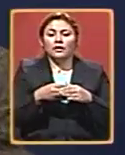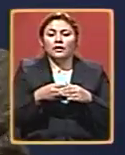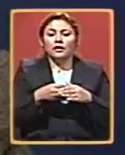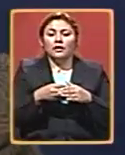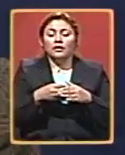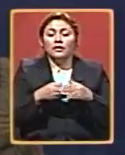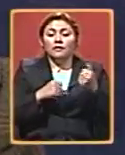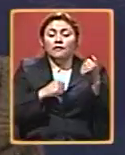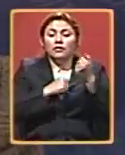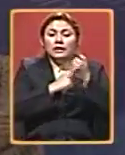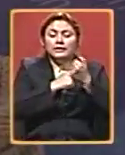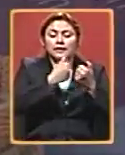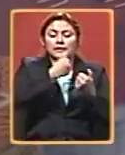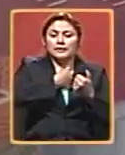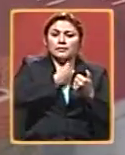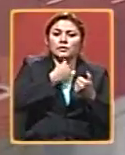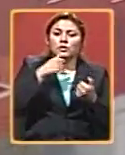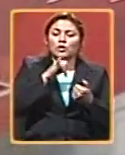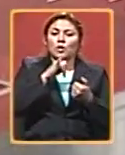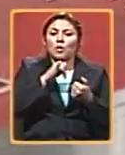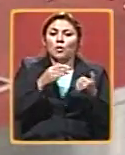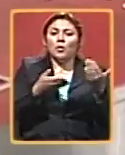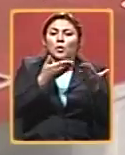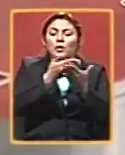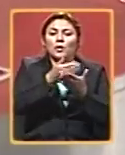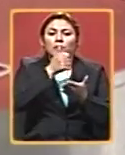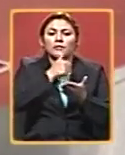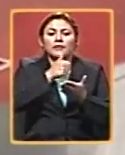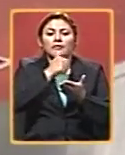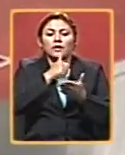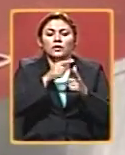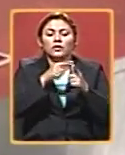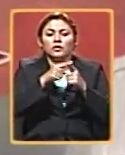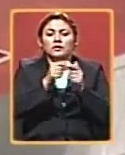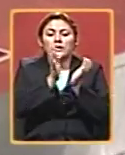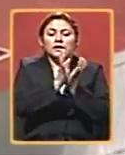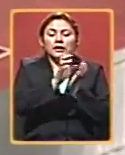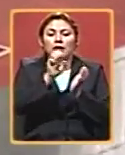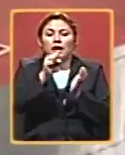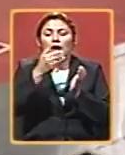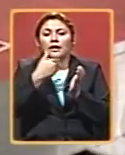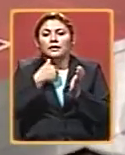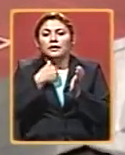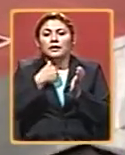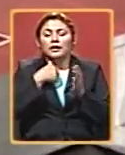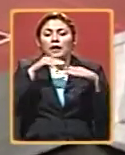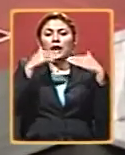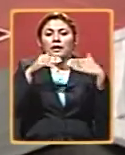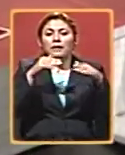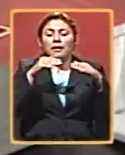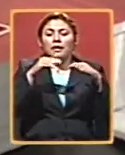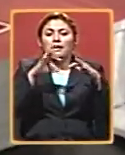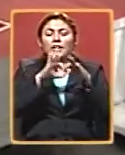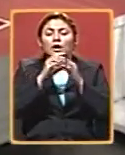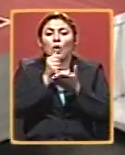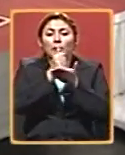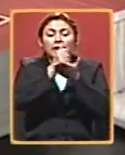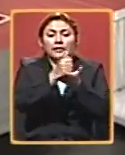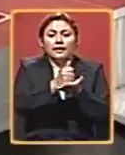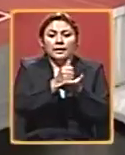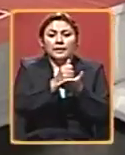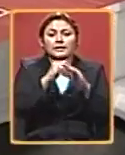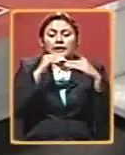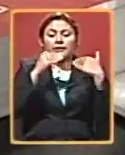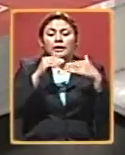fortalecerse a sí misma como proveedor privado en el primer nivel. Es decir, la Caja tiene referentes a nivel de las cooperativas, a nivel de